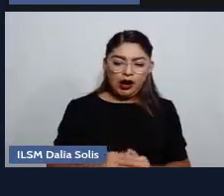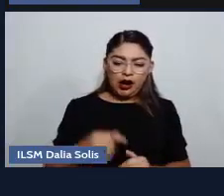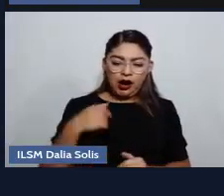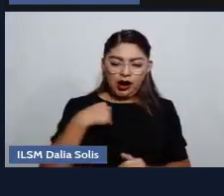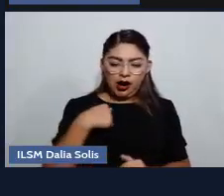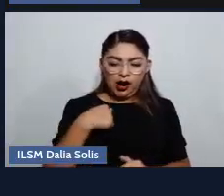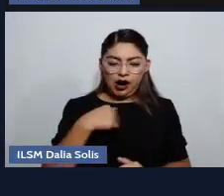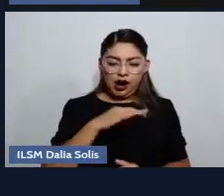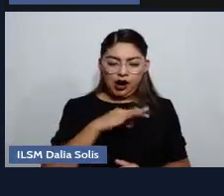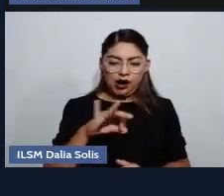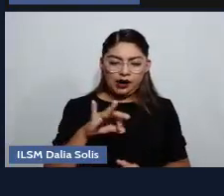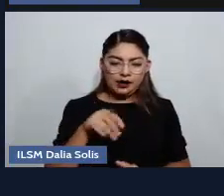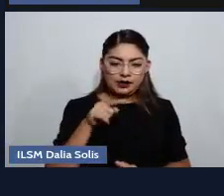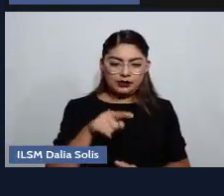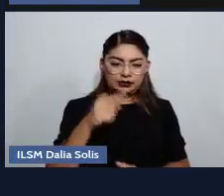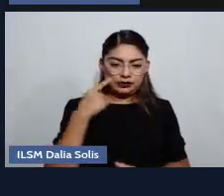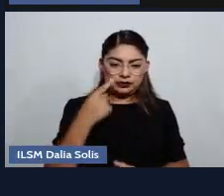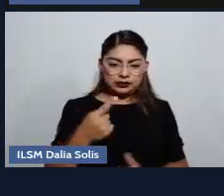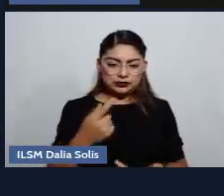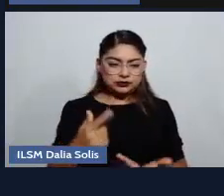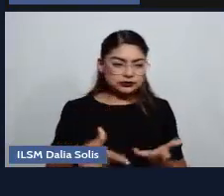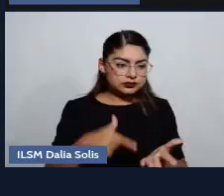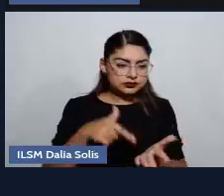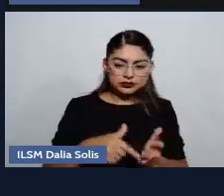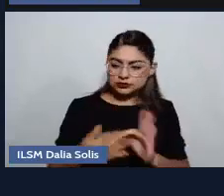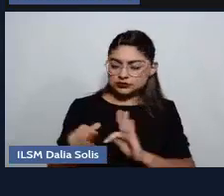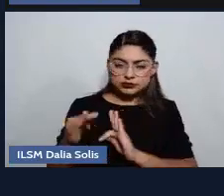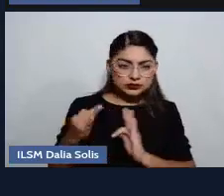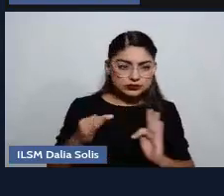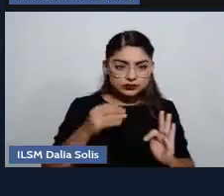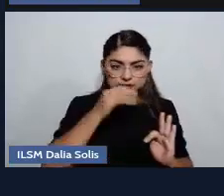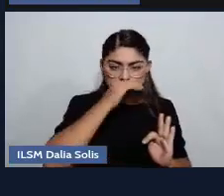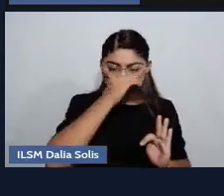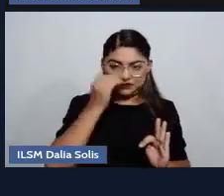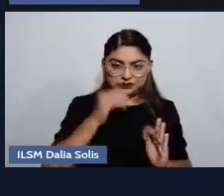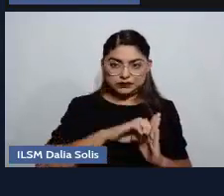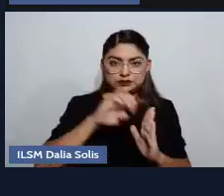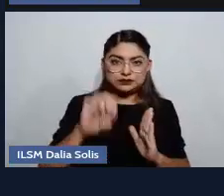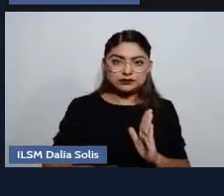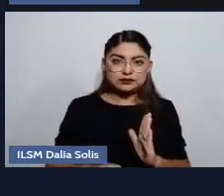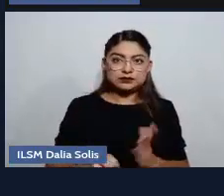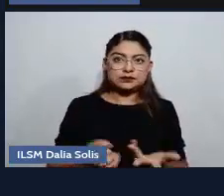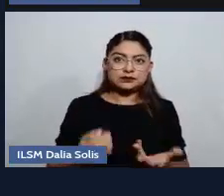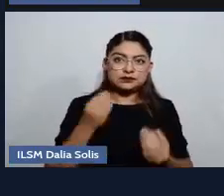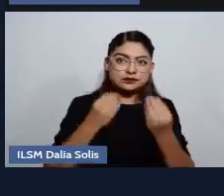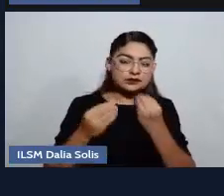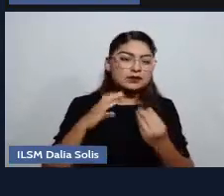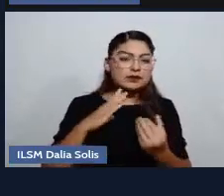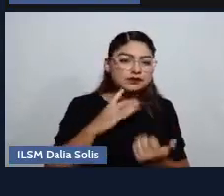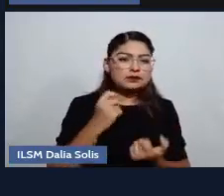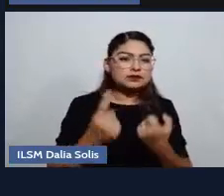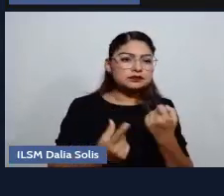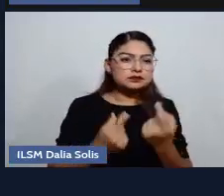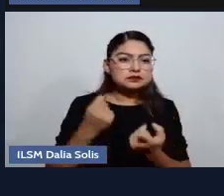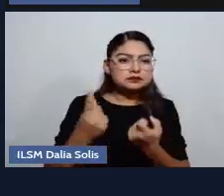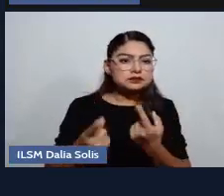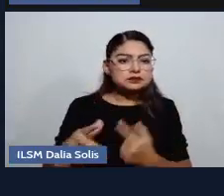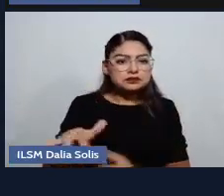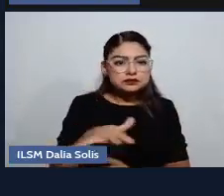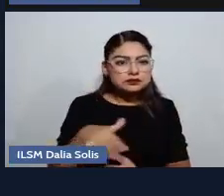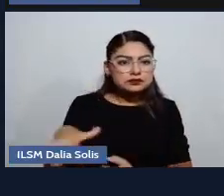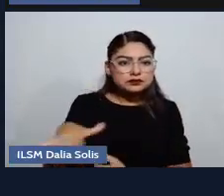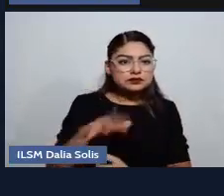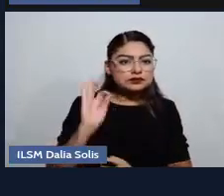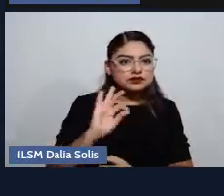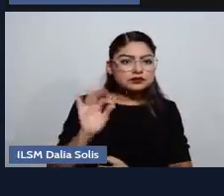un lugar cerca, hablemos de la comida, ¿no? O sea, hay zonas donde si tú sales, y creo que